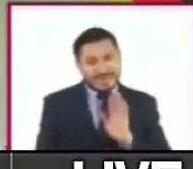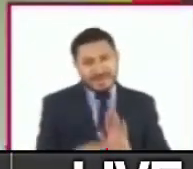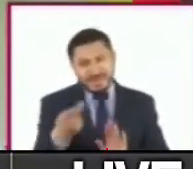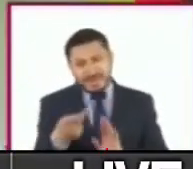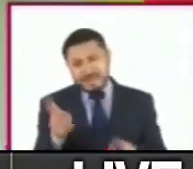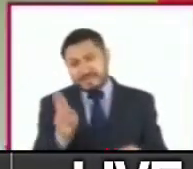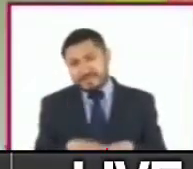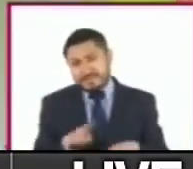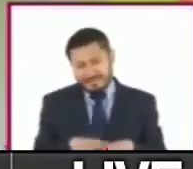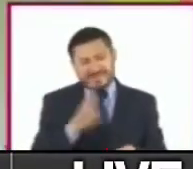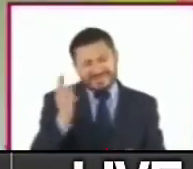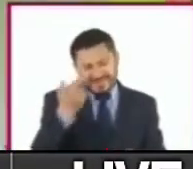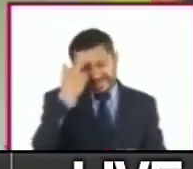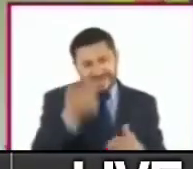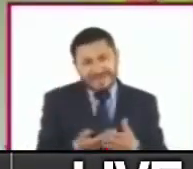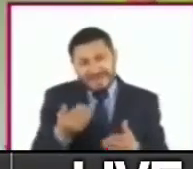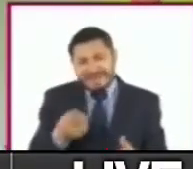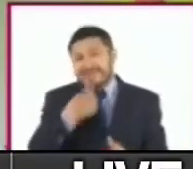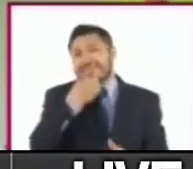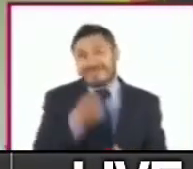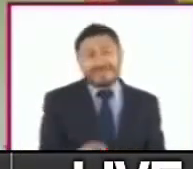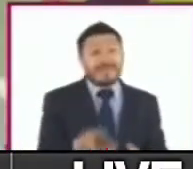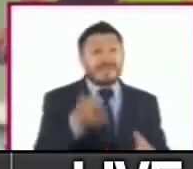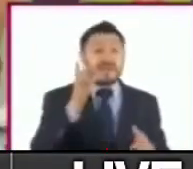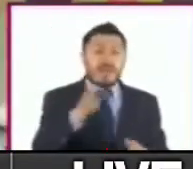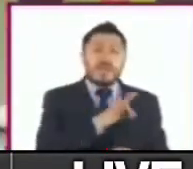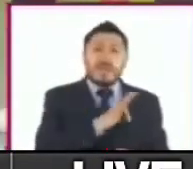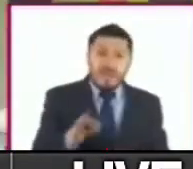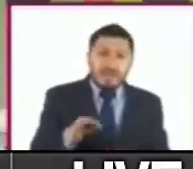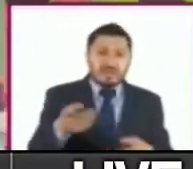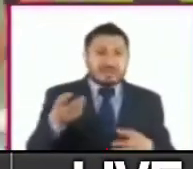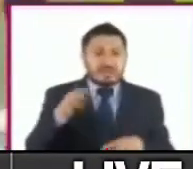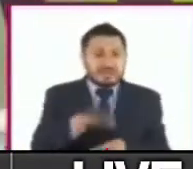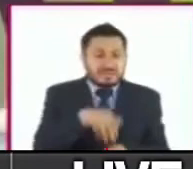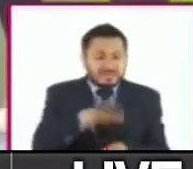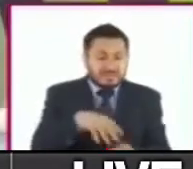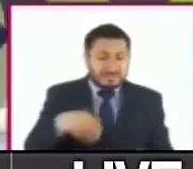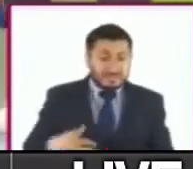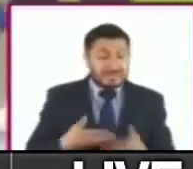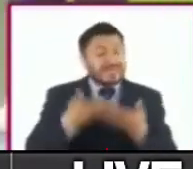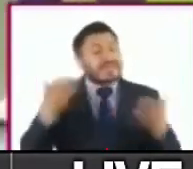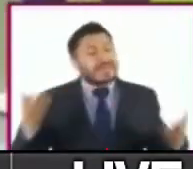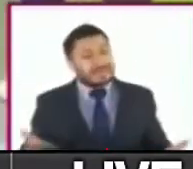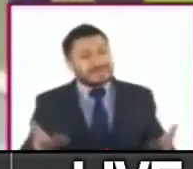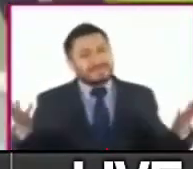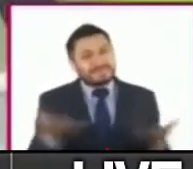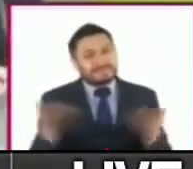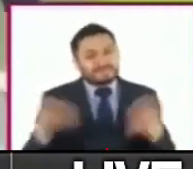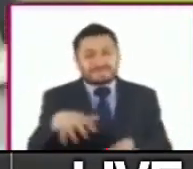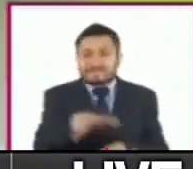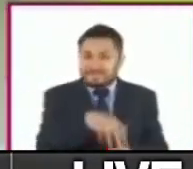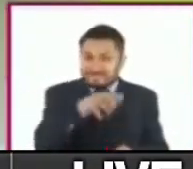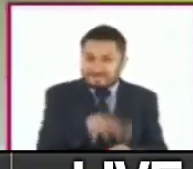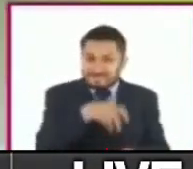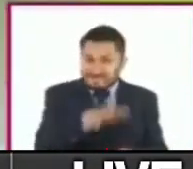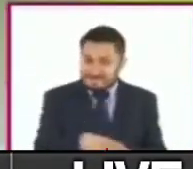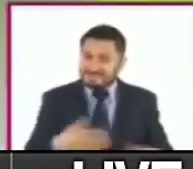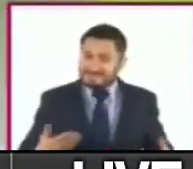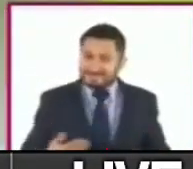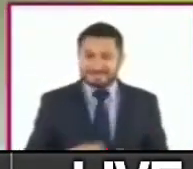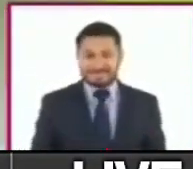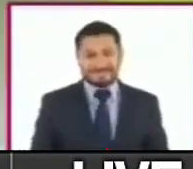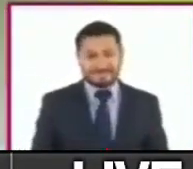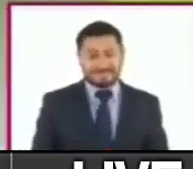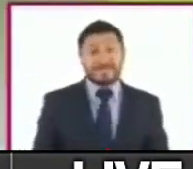¿Recuerdan que al principio también habíamos dicho que lo podíamos hacer con el pie? Pues bueno, llegó el momento de hacerlo con el pie. Ahora sí, ahí